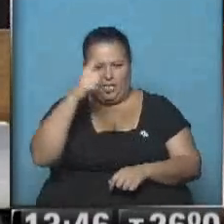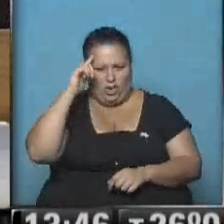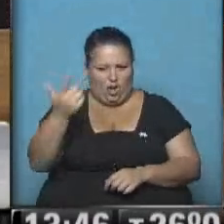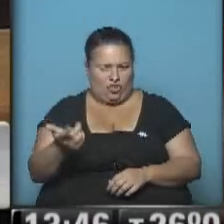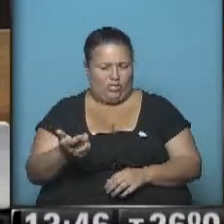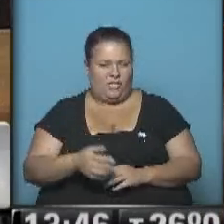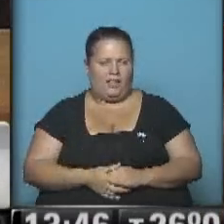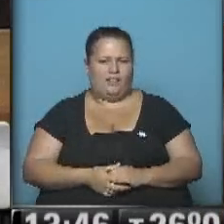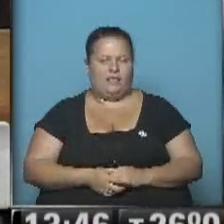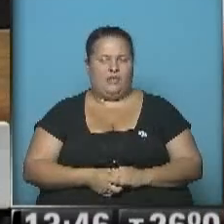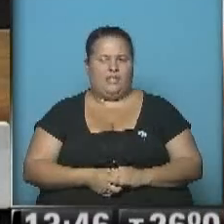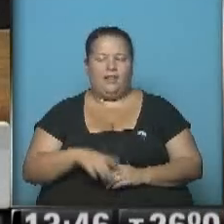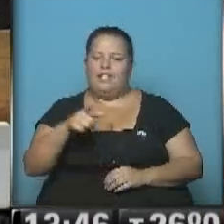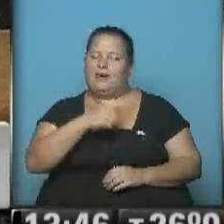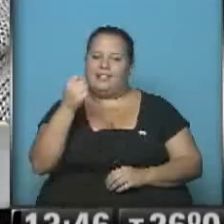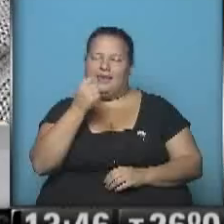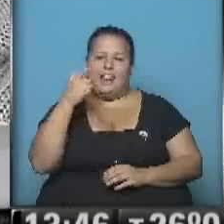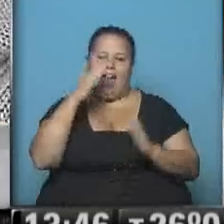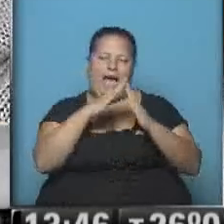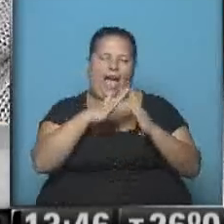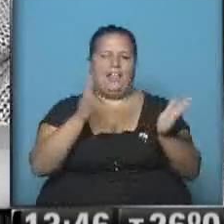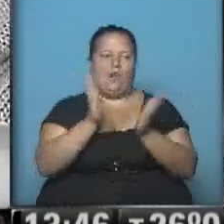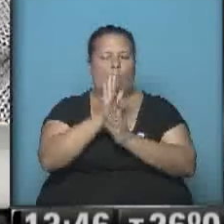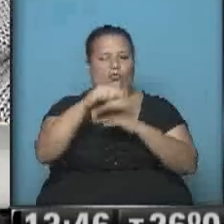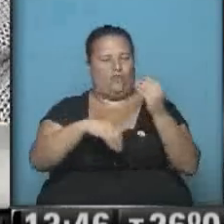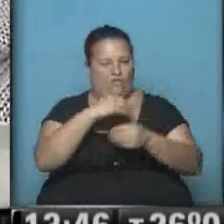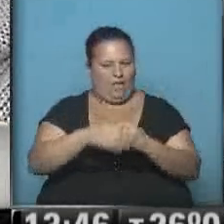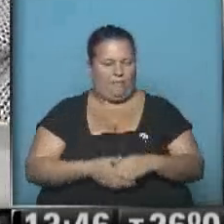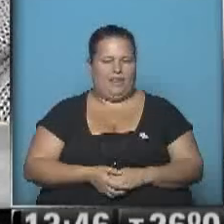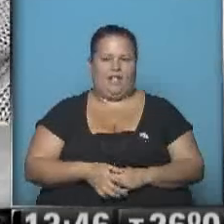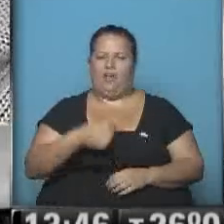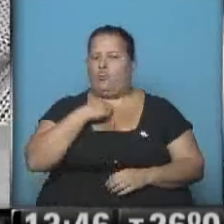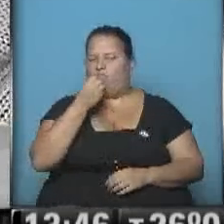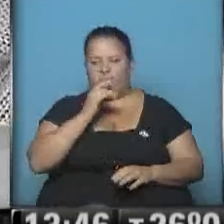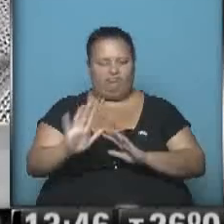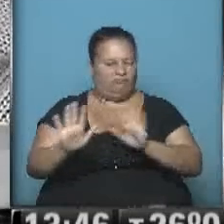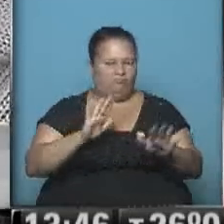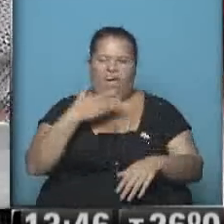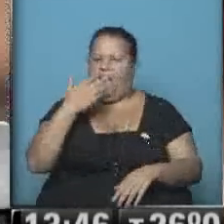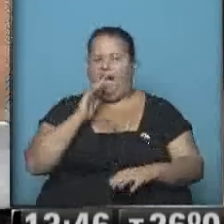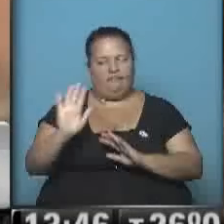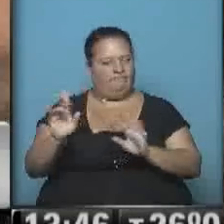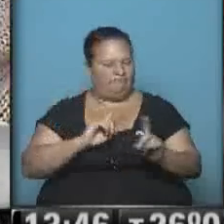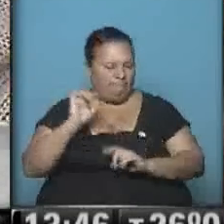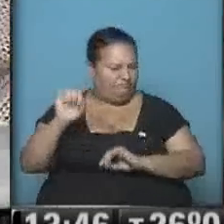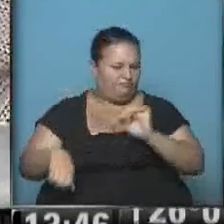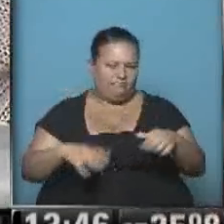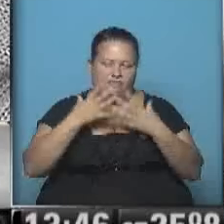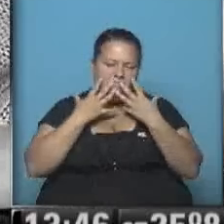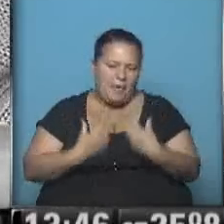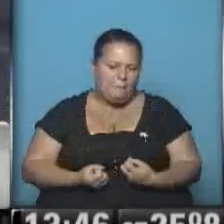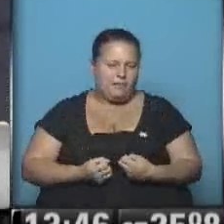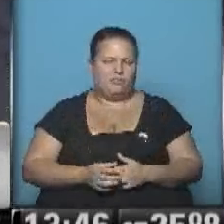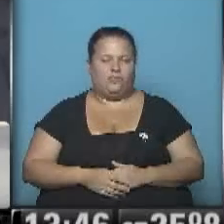y él quiere ir a la casa, quiere estar con la familia. Ya no quiere comer, ya no quiere hablar, está